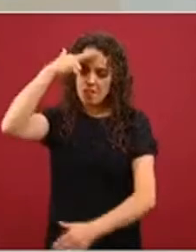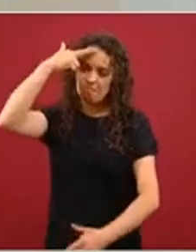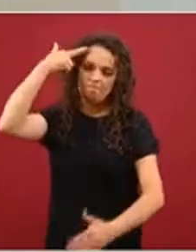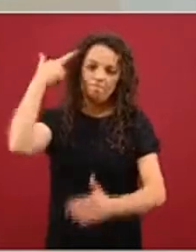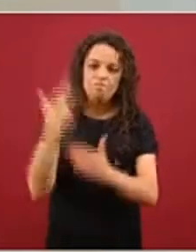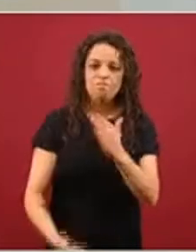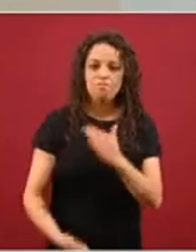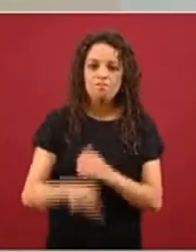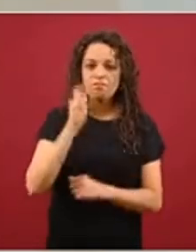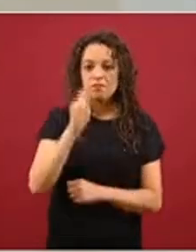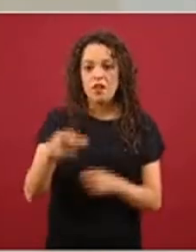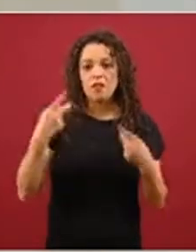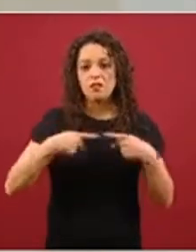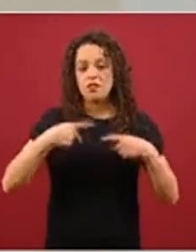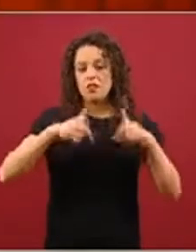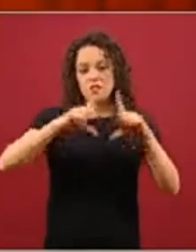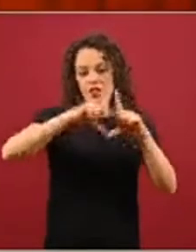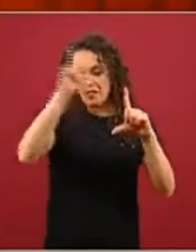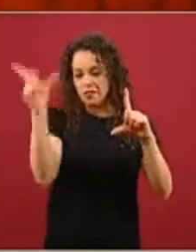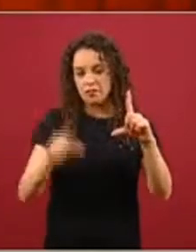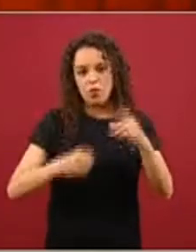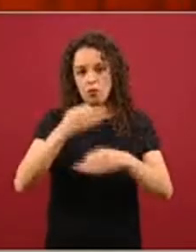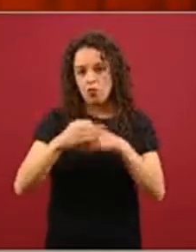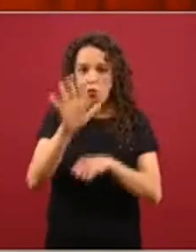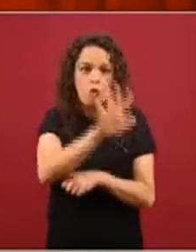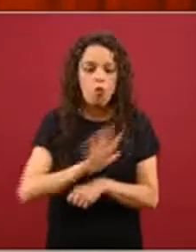La infodemia puede matar, definitivamente,